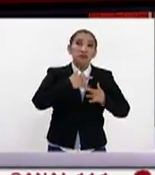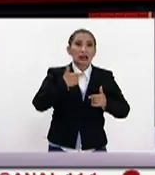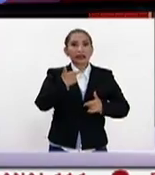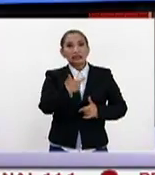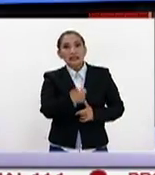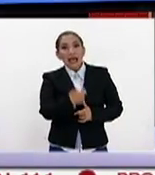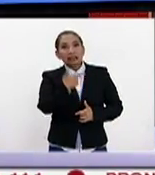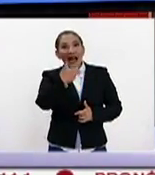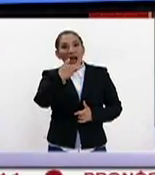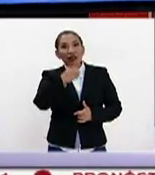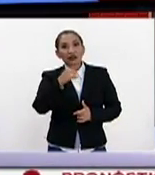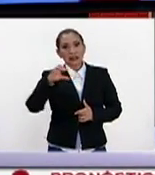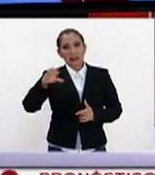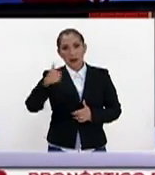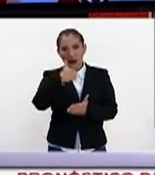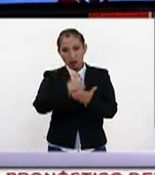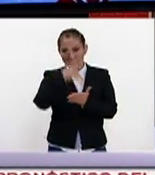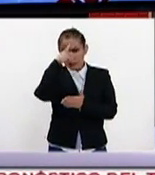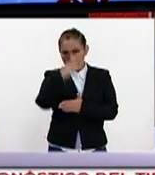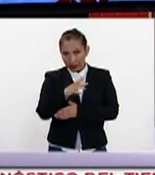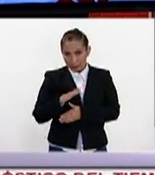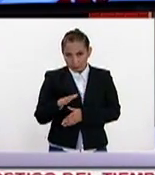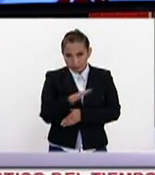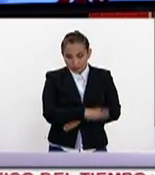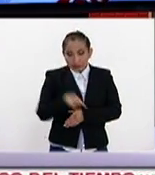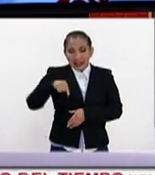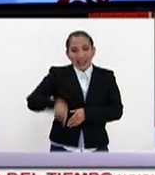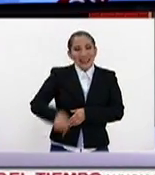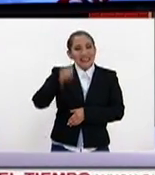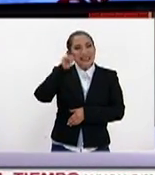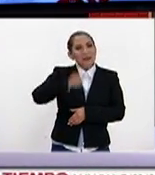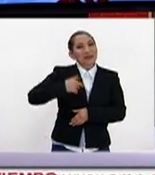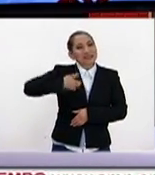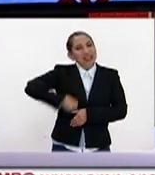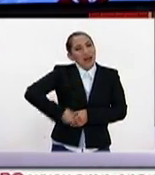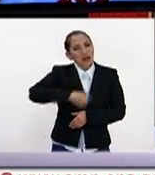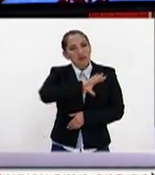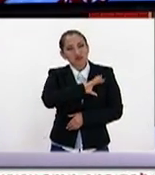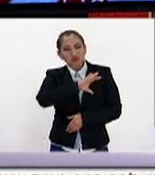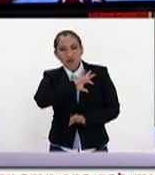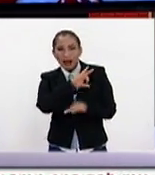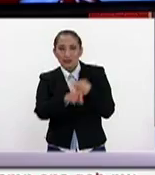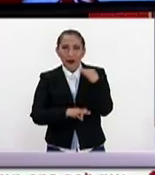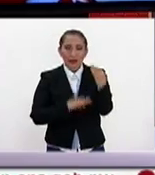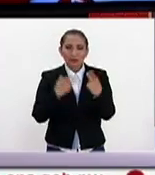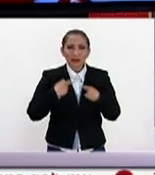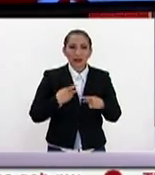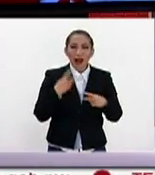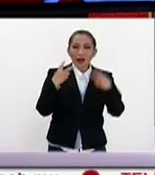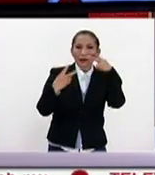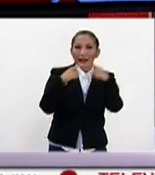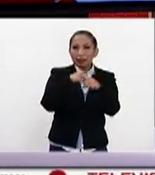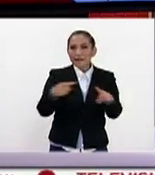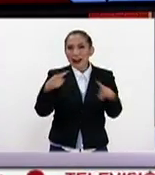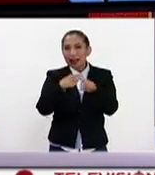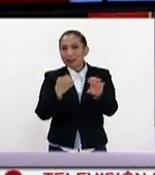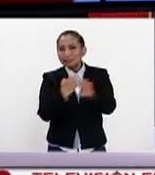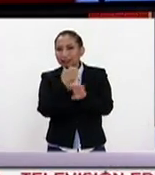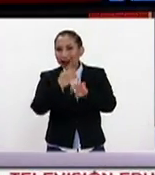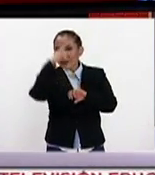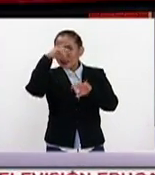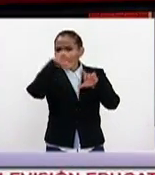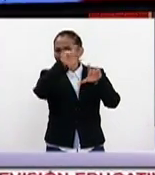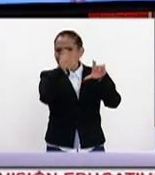6 grados centígrados en la capital del país. Desde aquí, como siempre, un saludo muy afectuoso a quienes nos están viendo también en el interior de